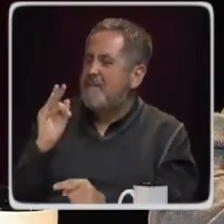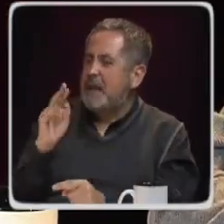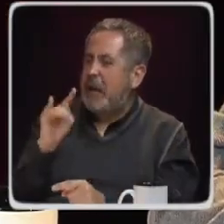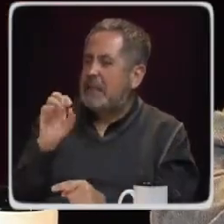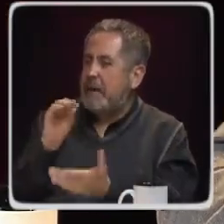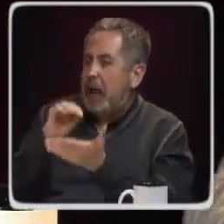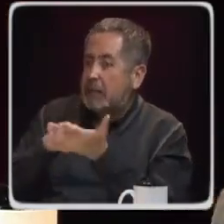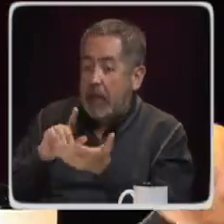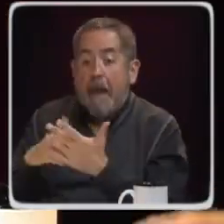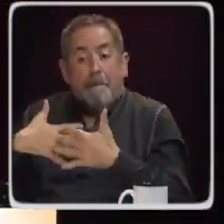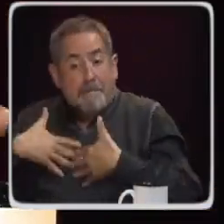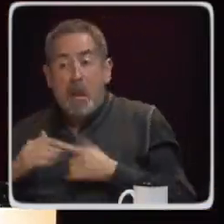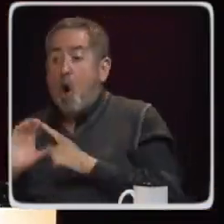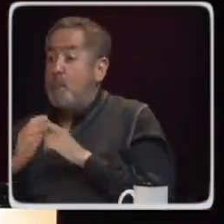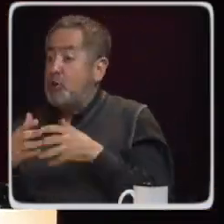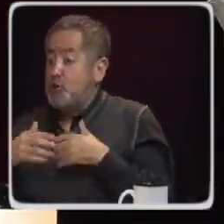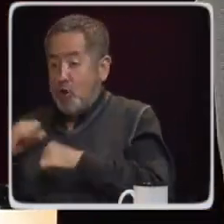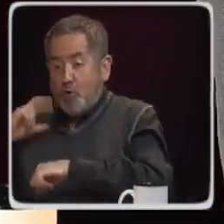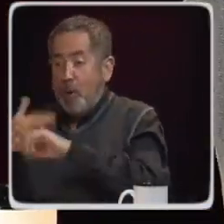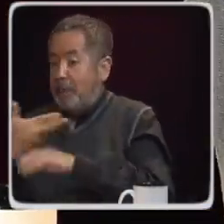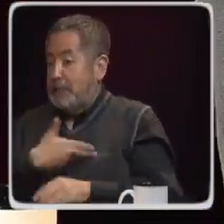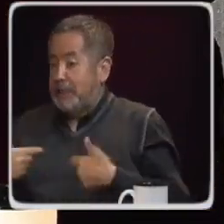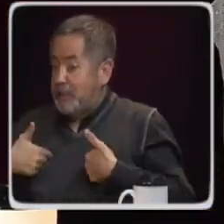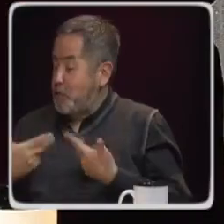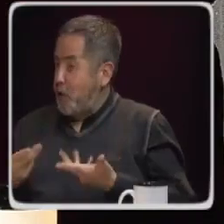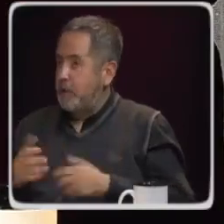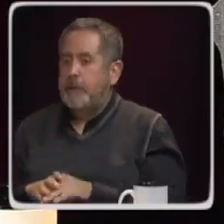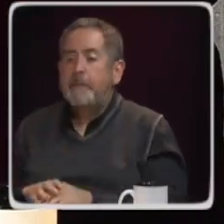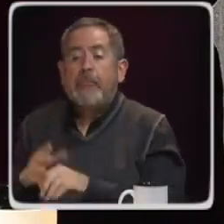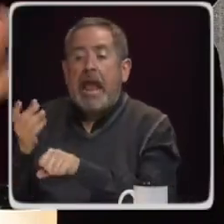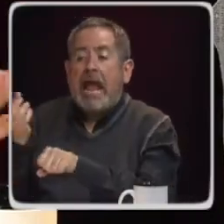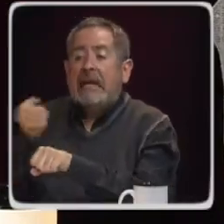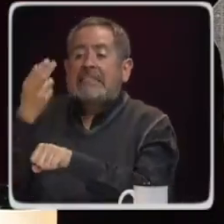es, seguramente eso es parte del problema que tenemos.